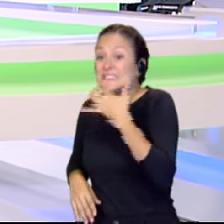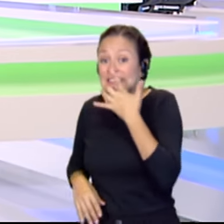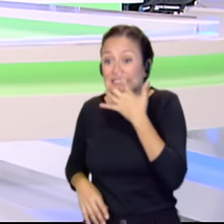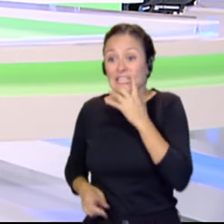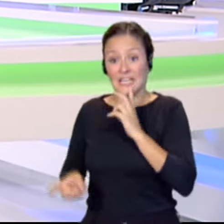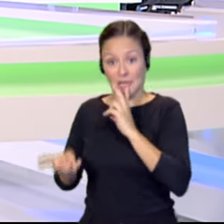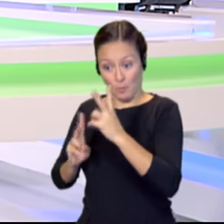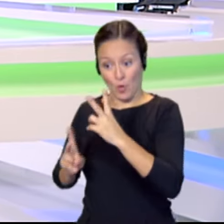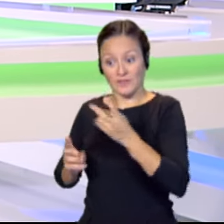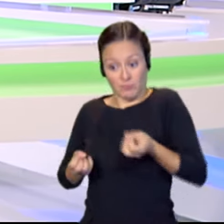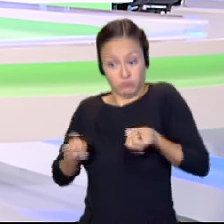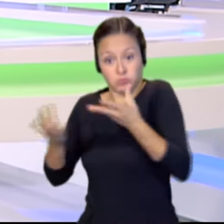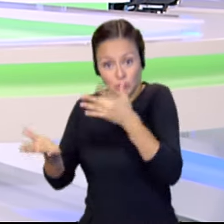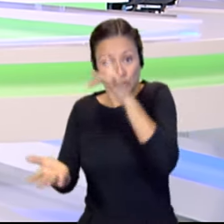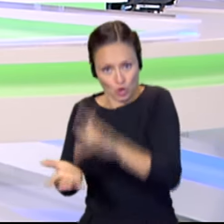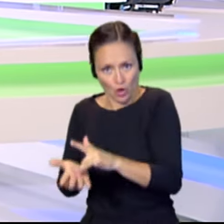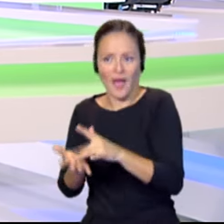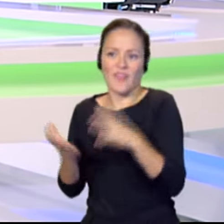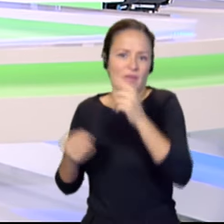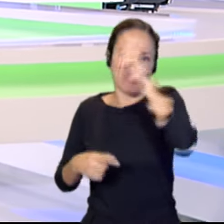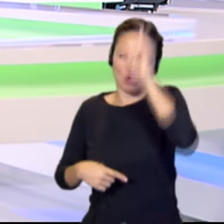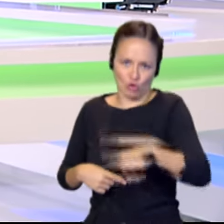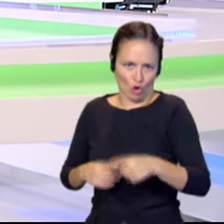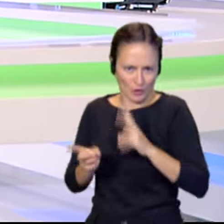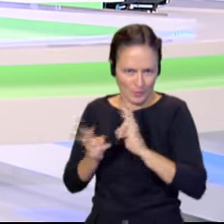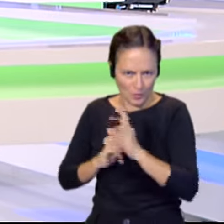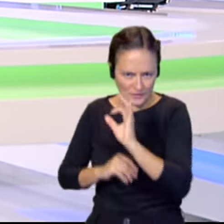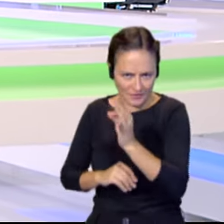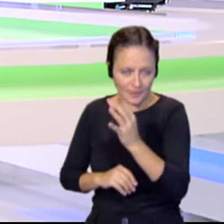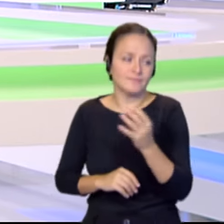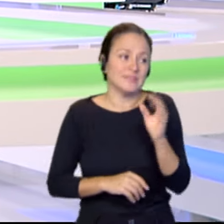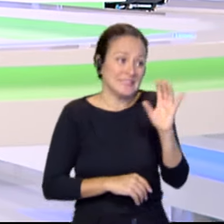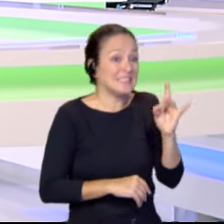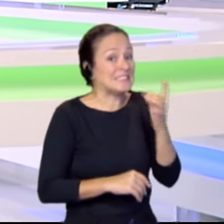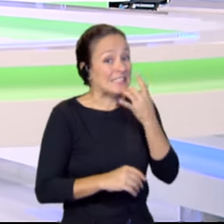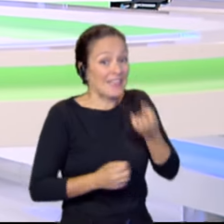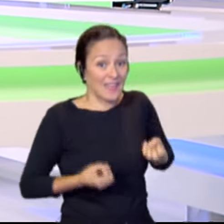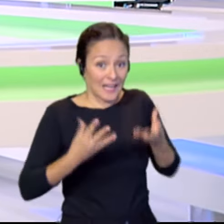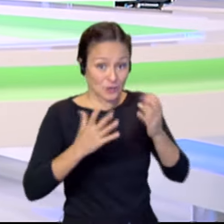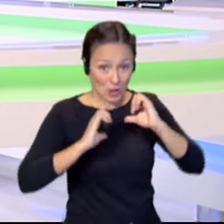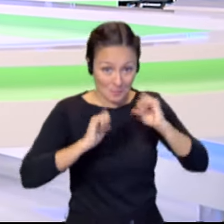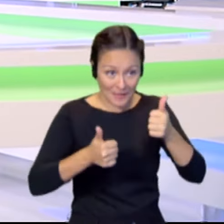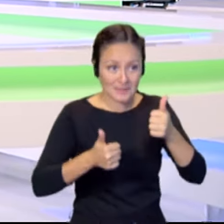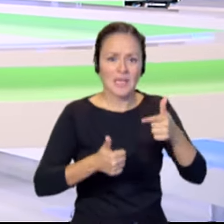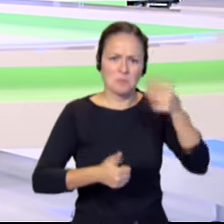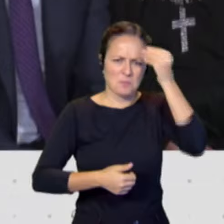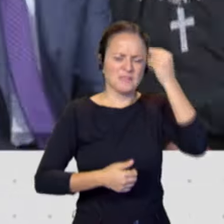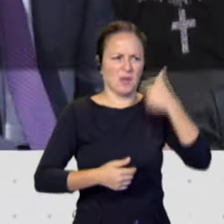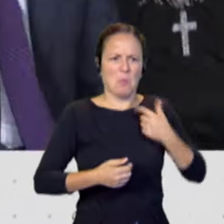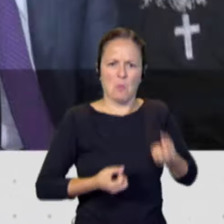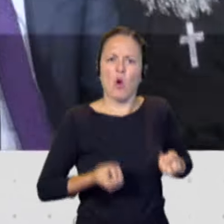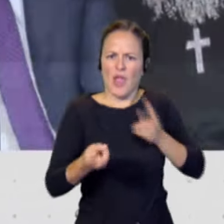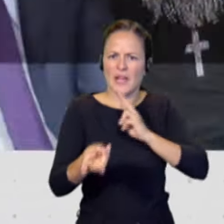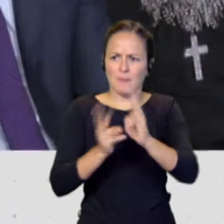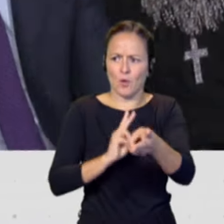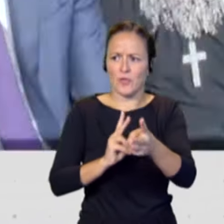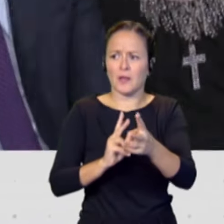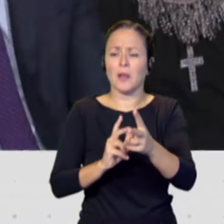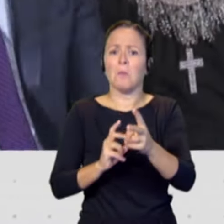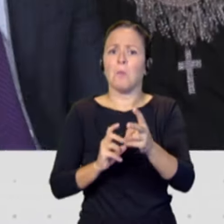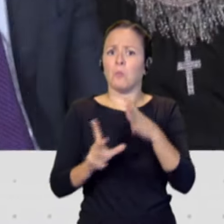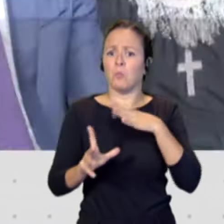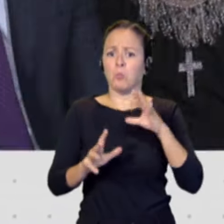digamos una vez comienza la la declaración él toma la determinación de poder contestar realmente hay preguntas a las que